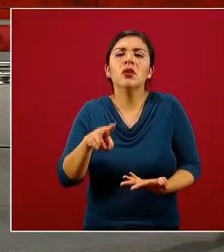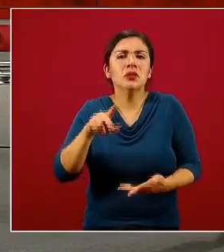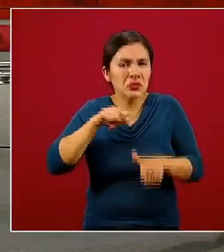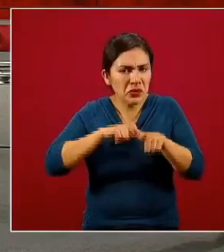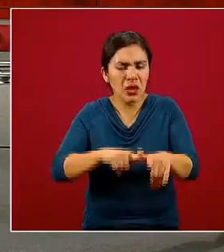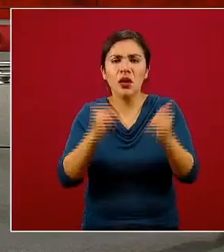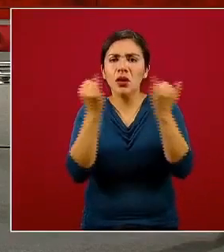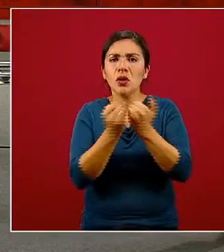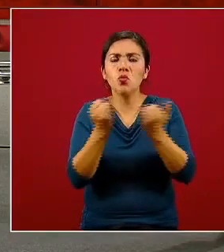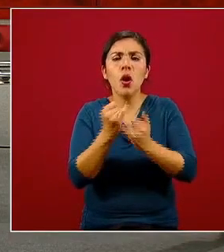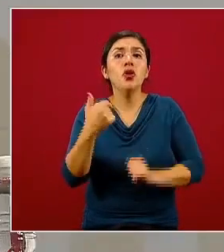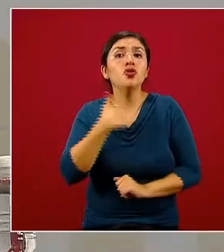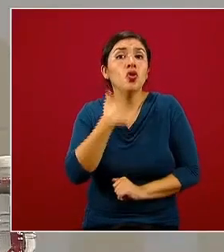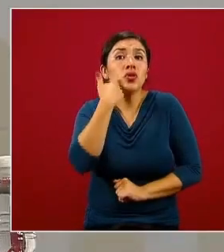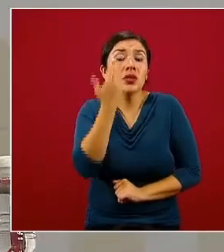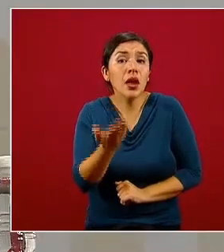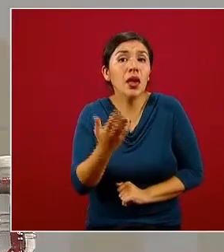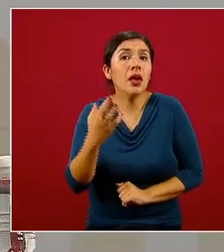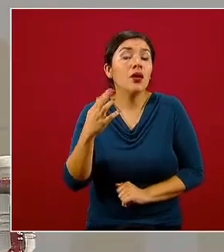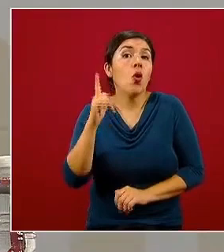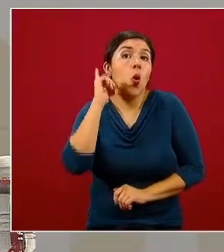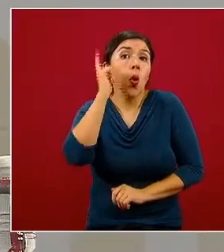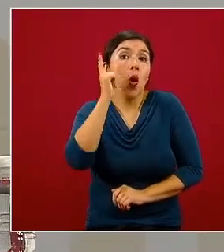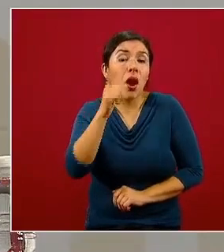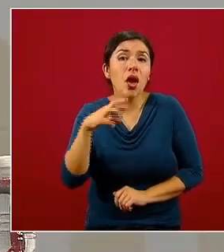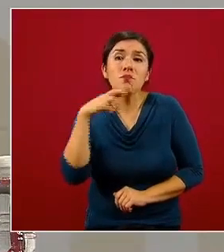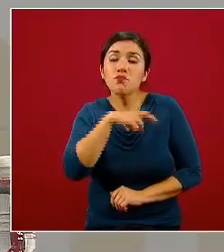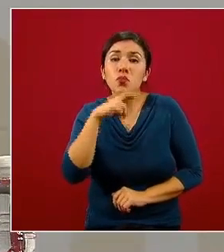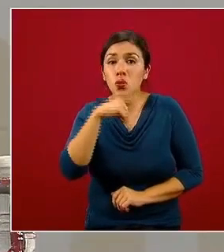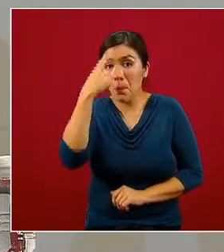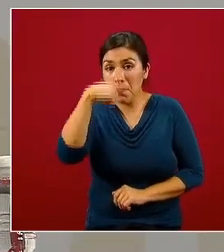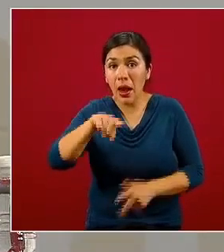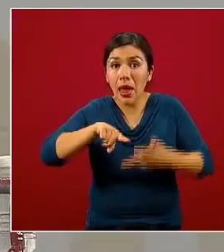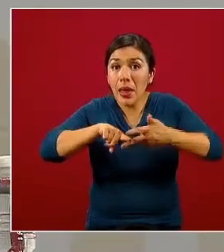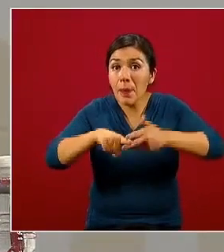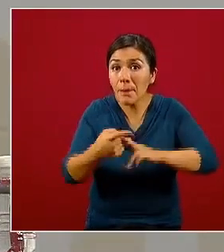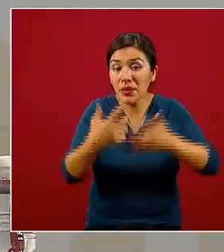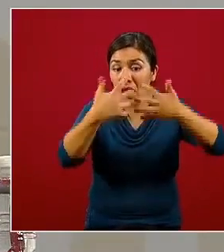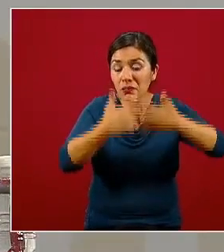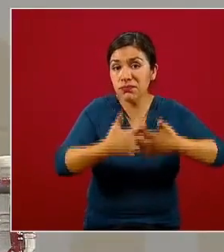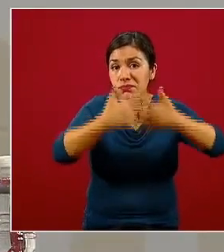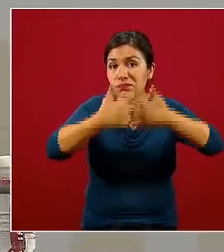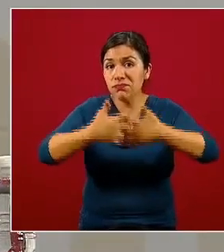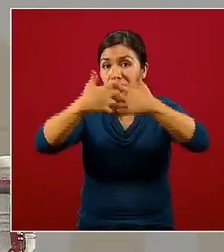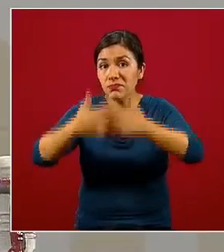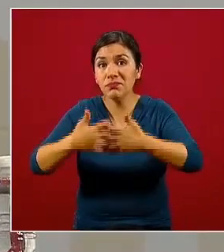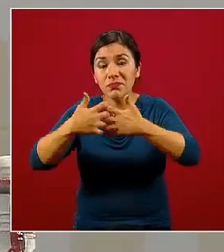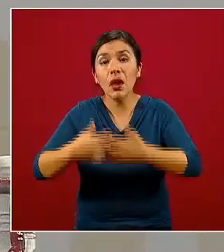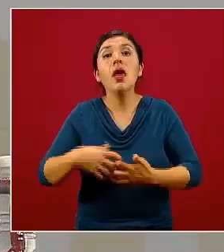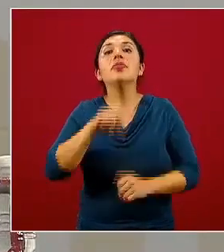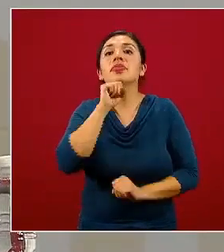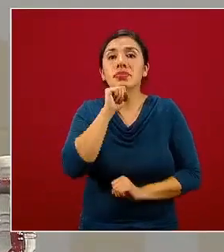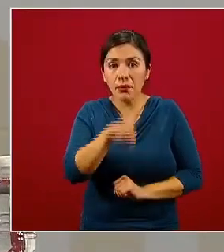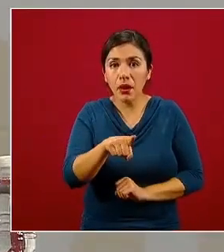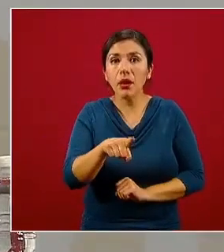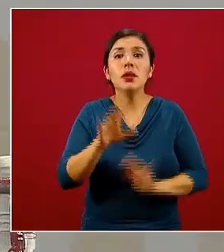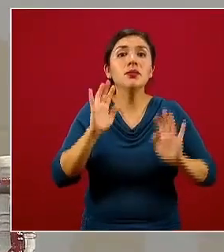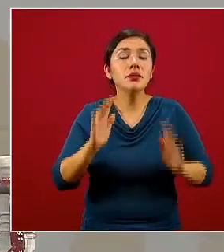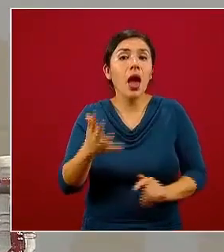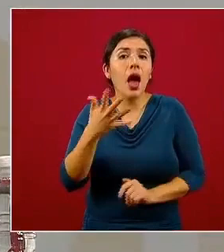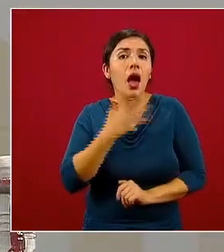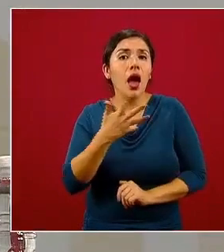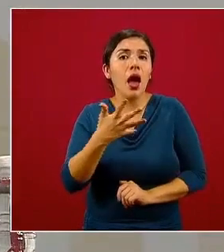mantengo, que haríamos todo lo posible porque no solamente se iniciara la fabricación, sino que ya